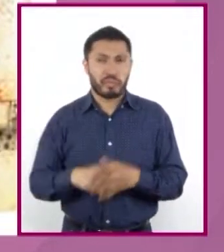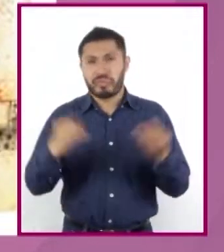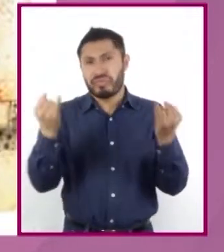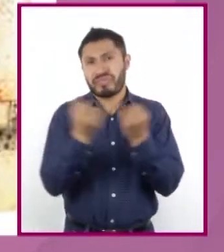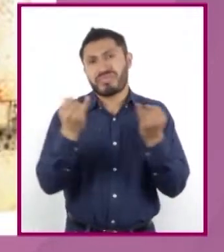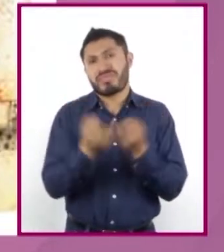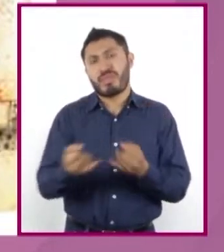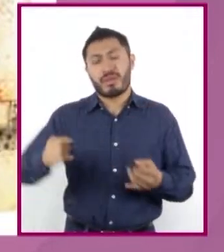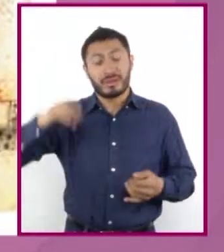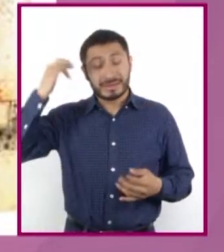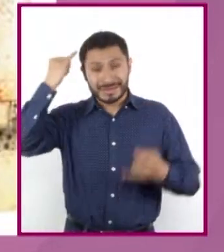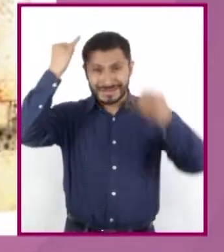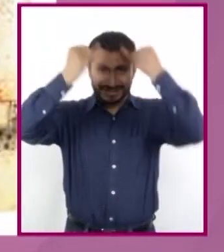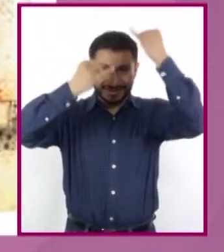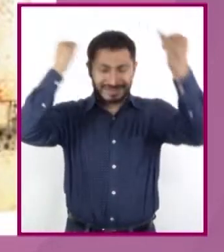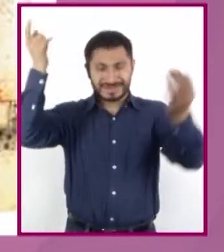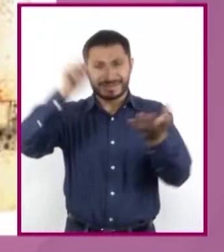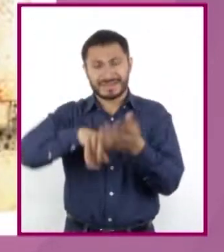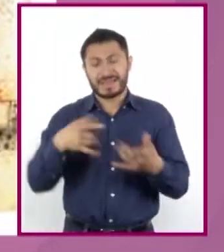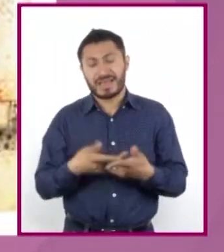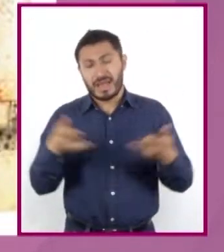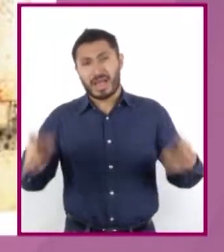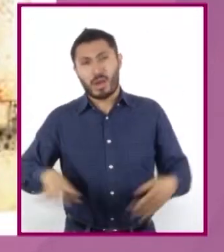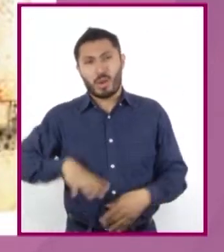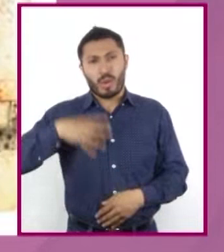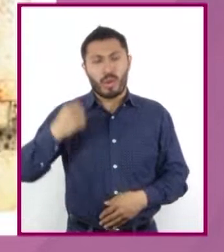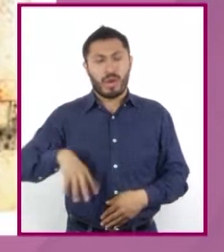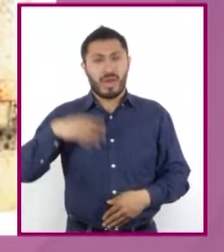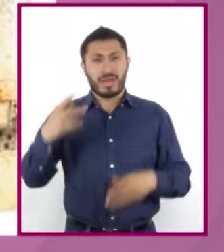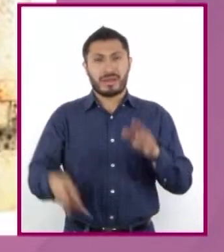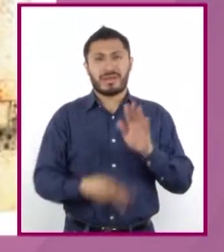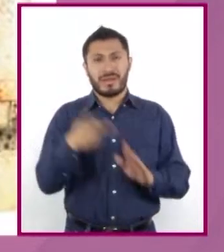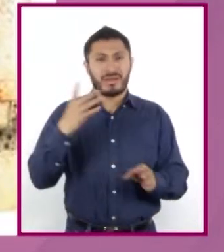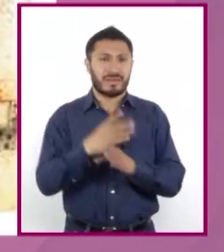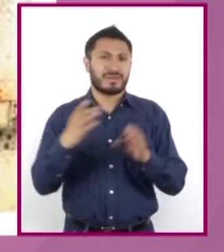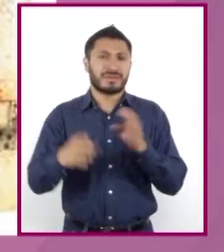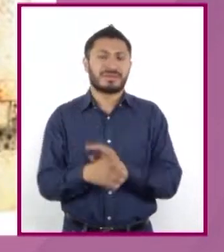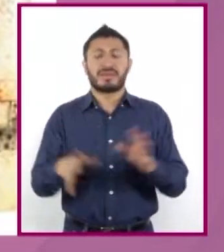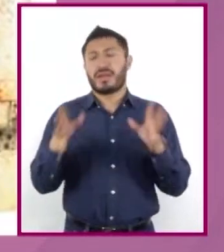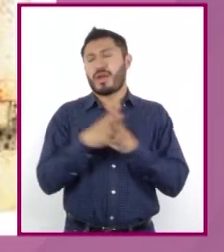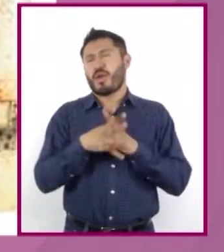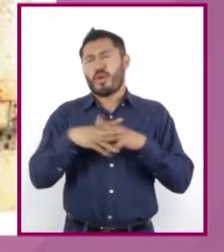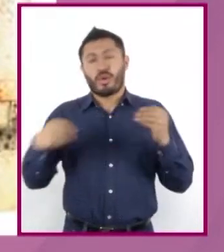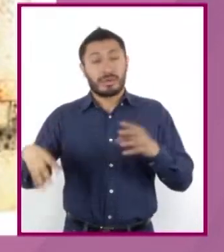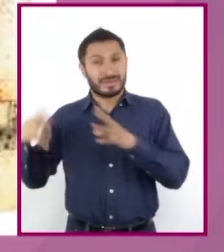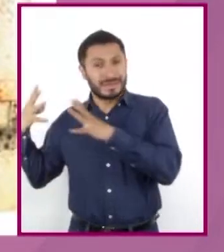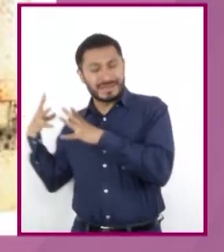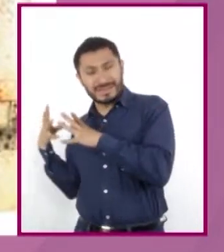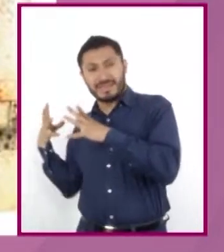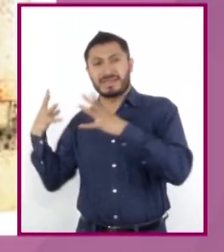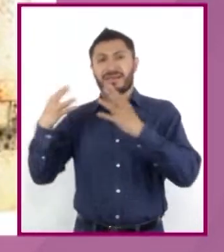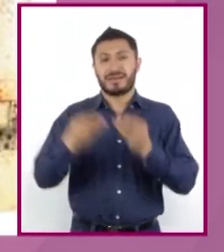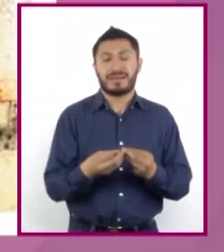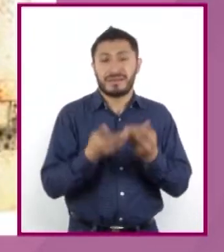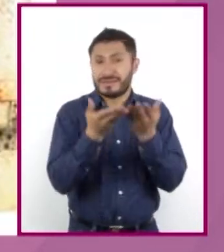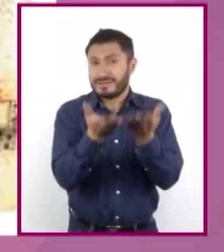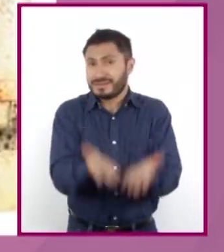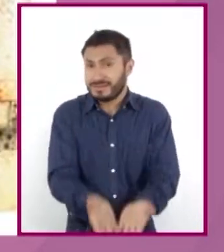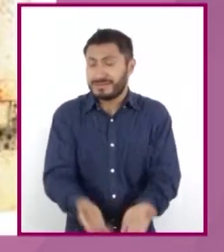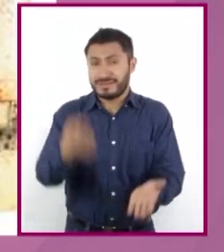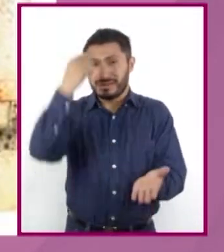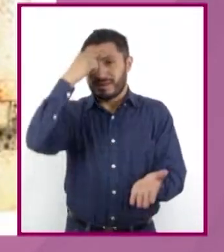histórica se esfuerza por revivir lo que ha desaparecido, por darle permanencia a lo que poco a poco se